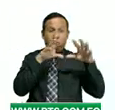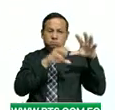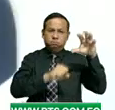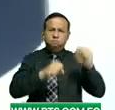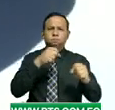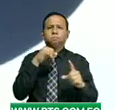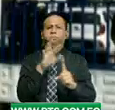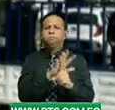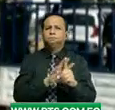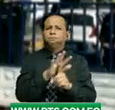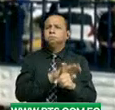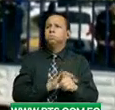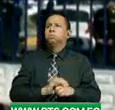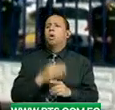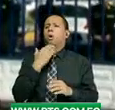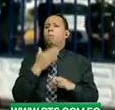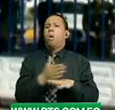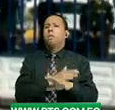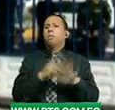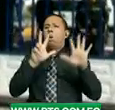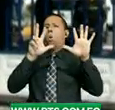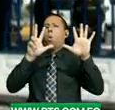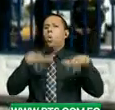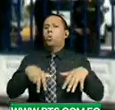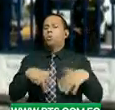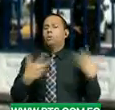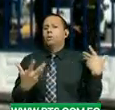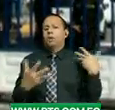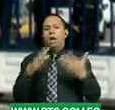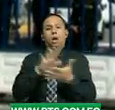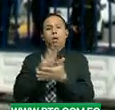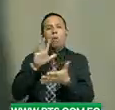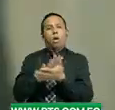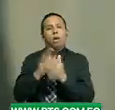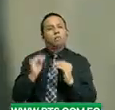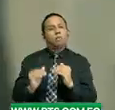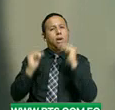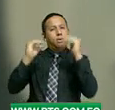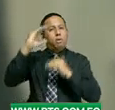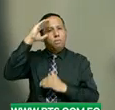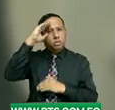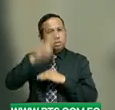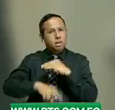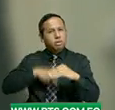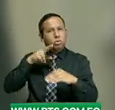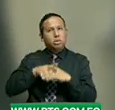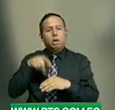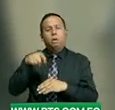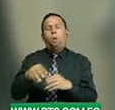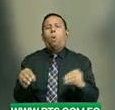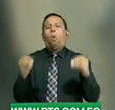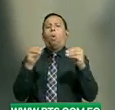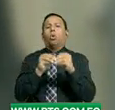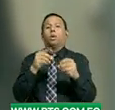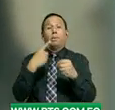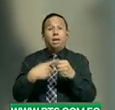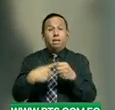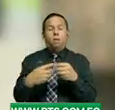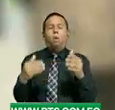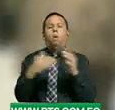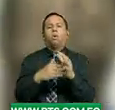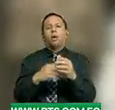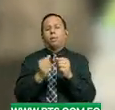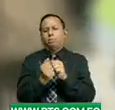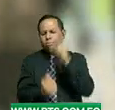8 meses, la Escuela Superior de la Policía Nacional al norte de Quito vuelve a ser escenario de un caso de violencia y esta vez